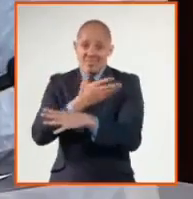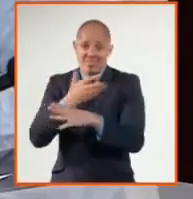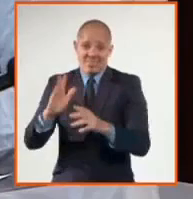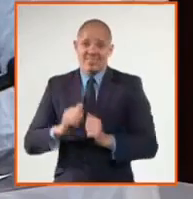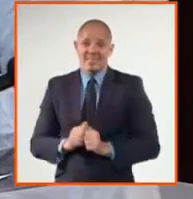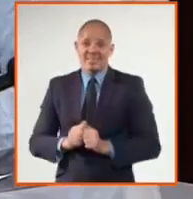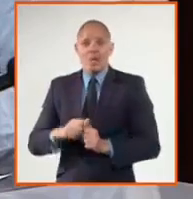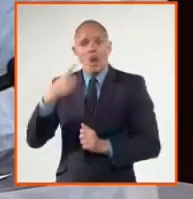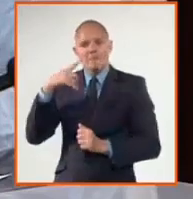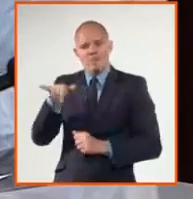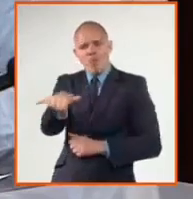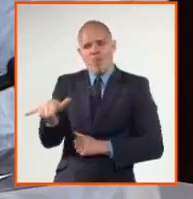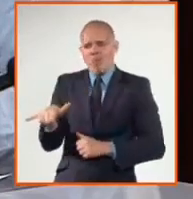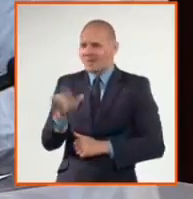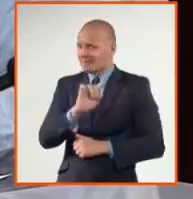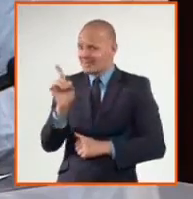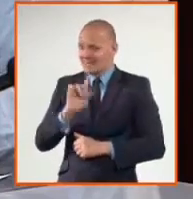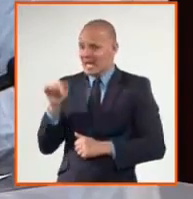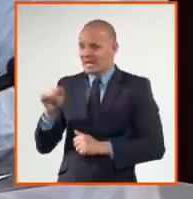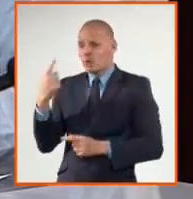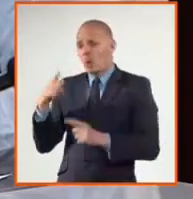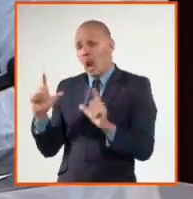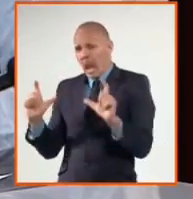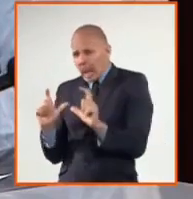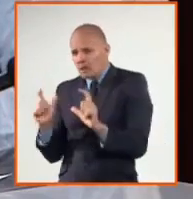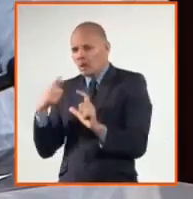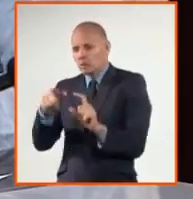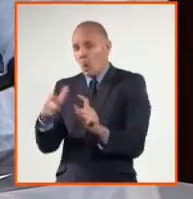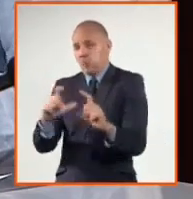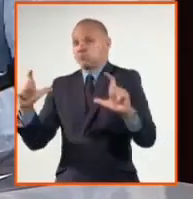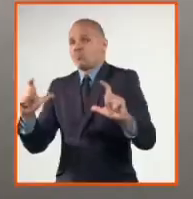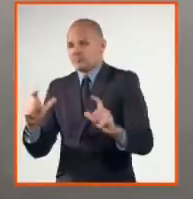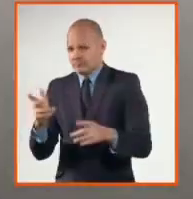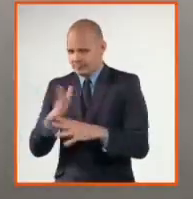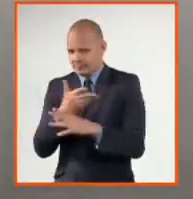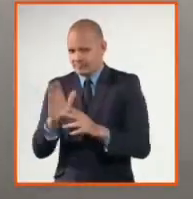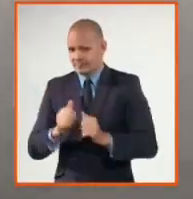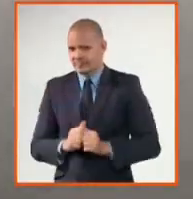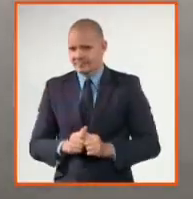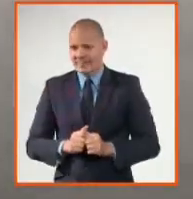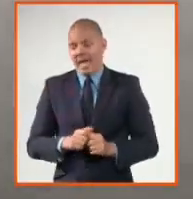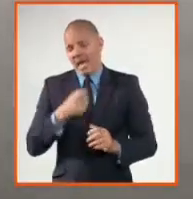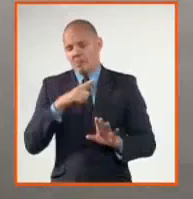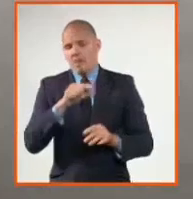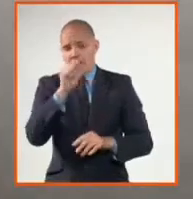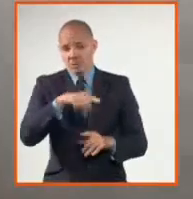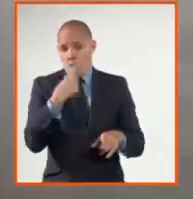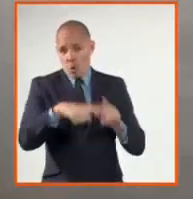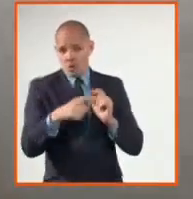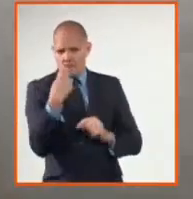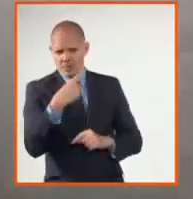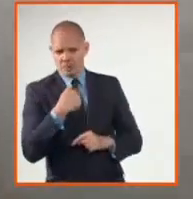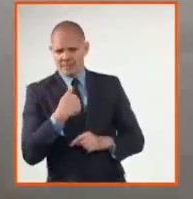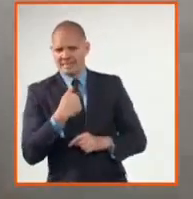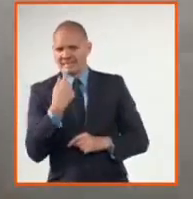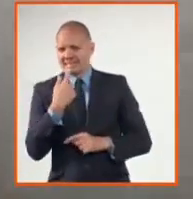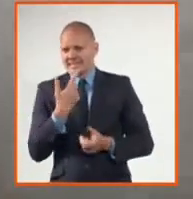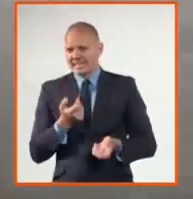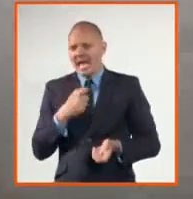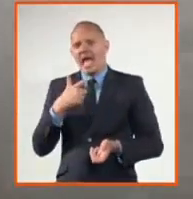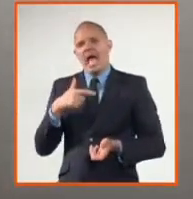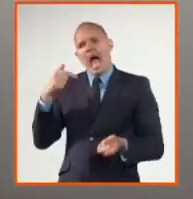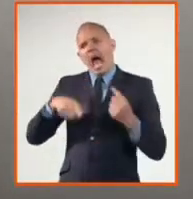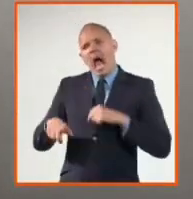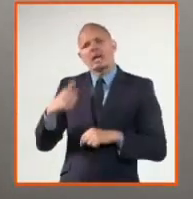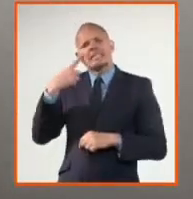las dimensiones son diferentes de eso también nos han tratado y bueno si la falla de las cuatro es para el ganador de la terna puedan